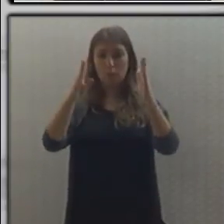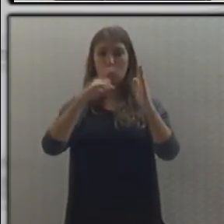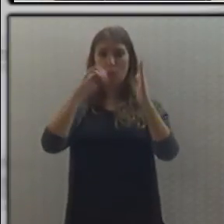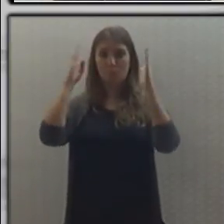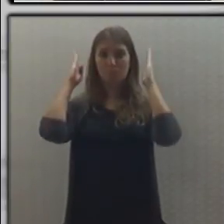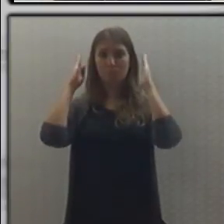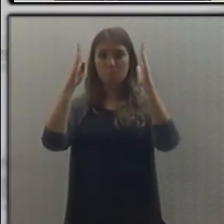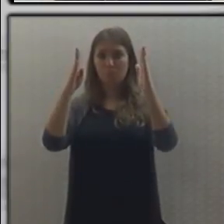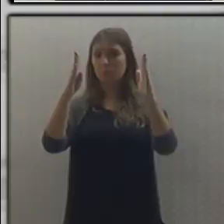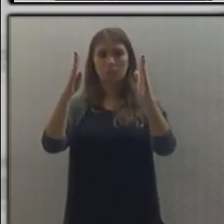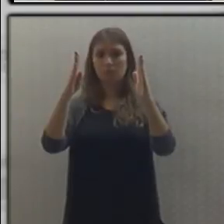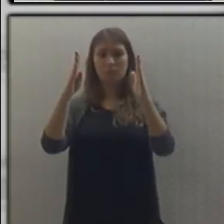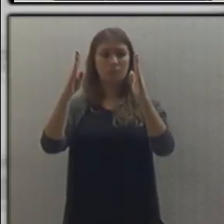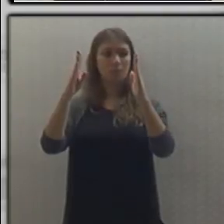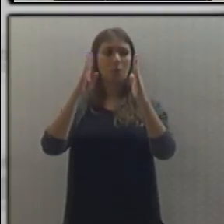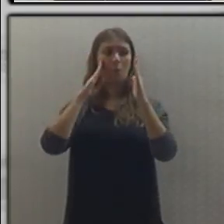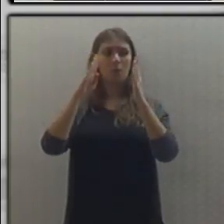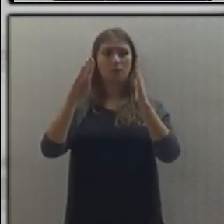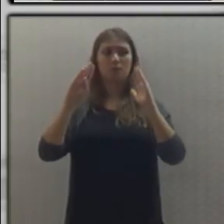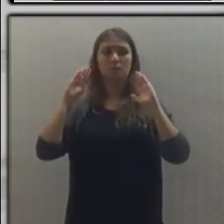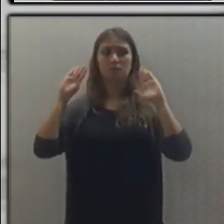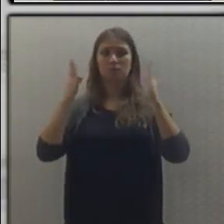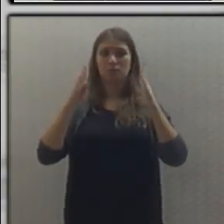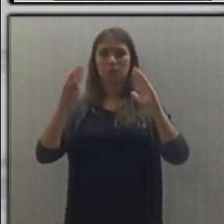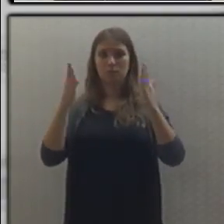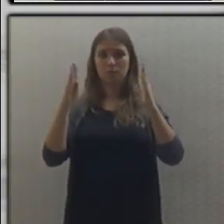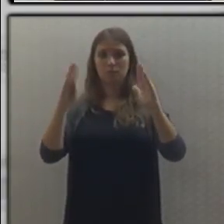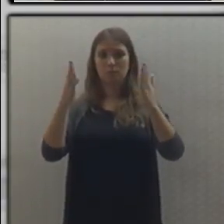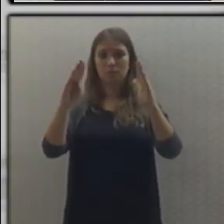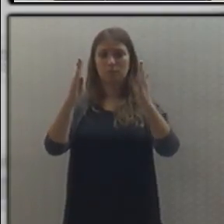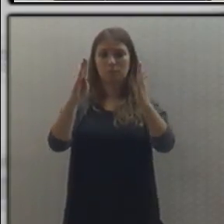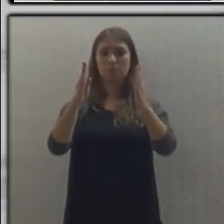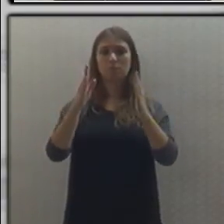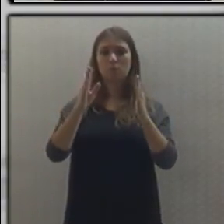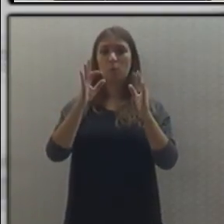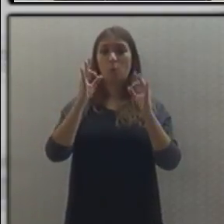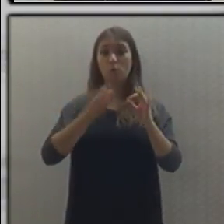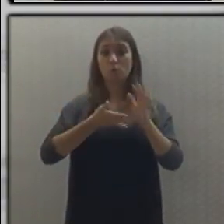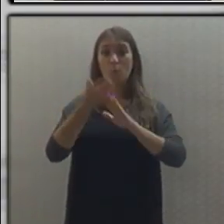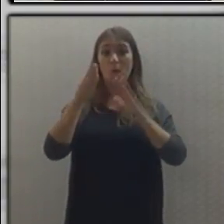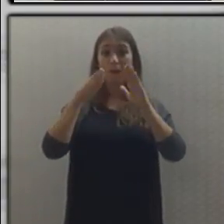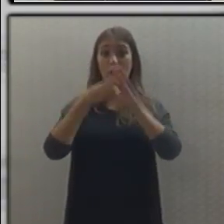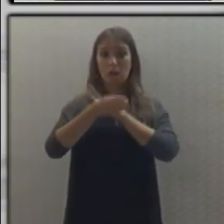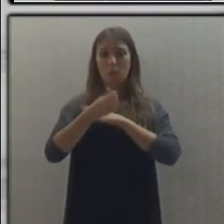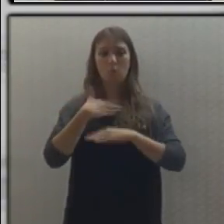recto, va produciendo unas bolsas que permiten el acceso y la estancia justo antes de la vivienda.